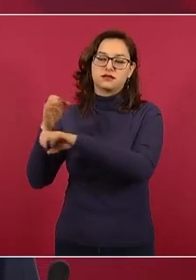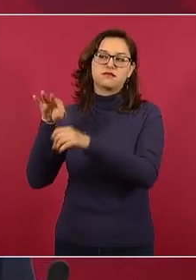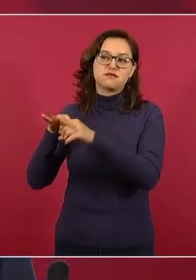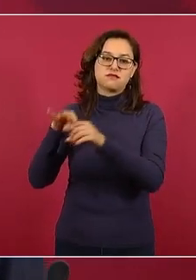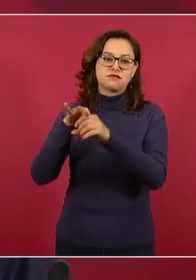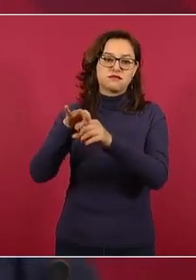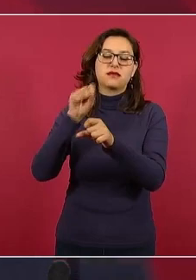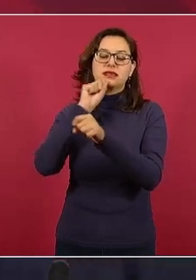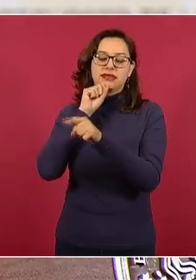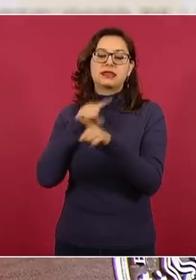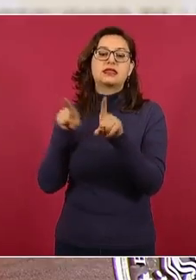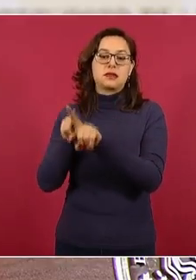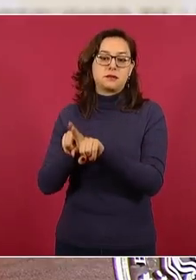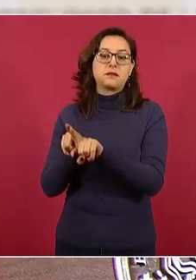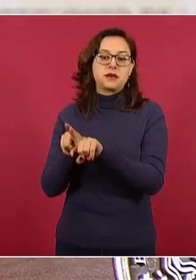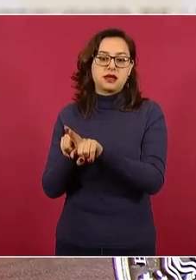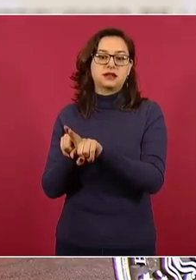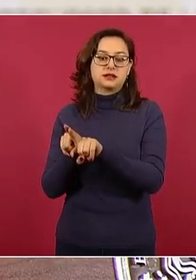en